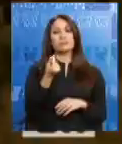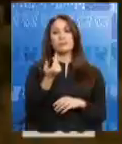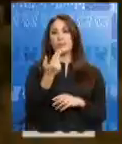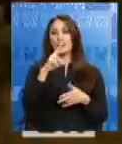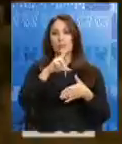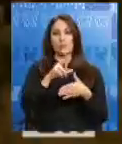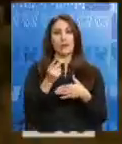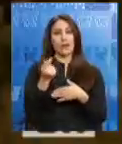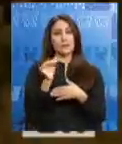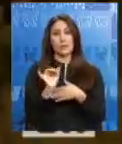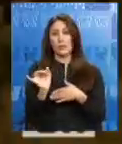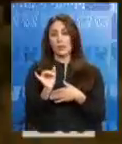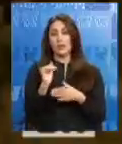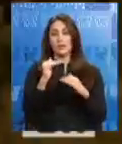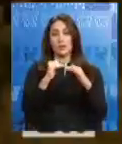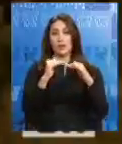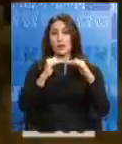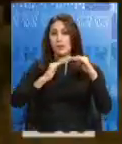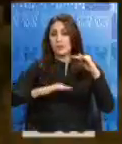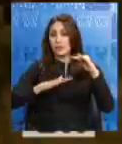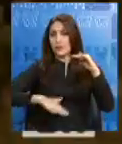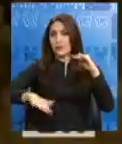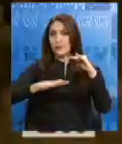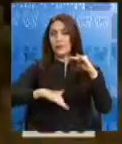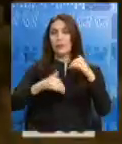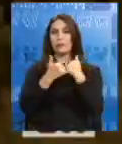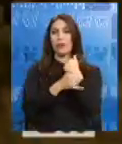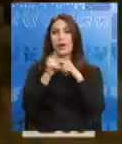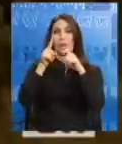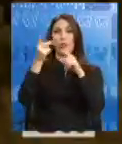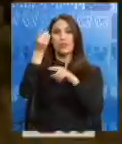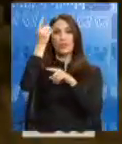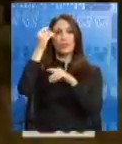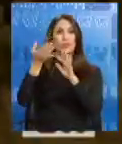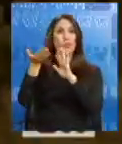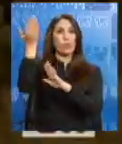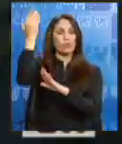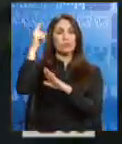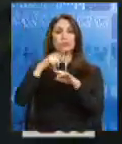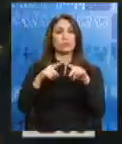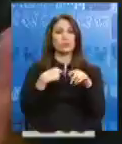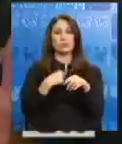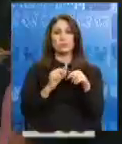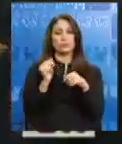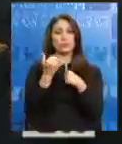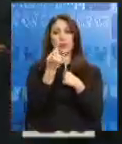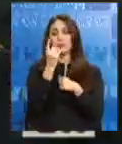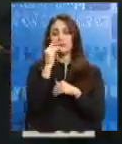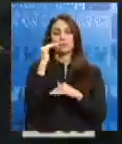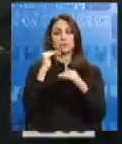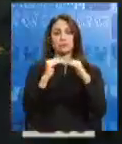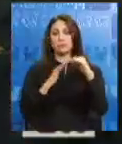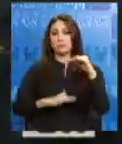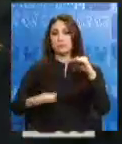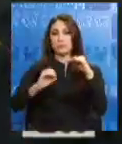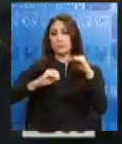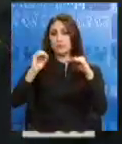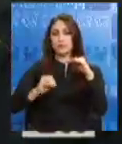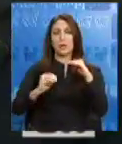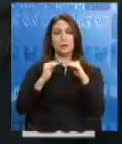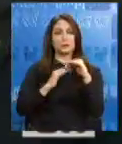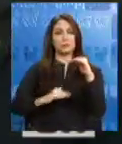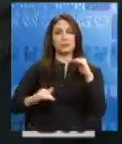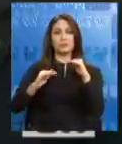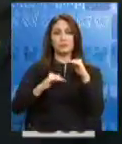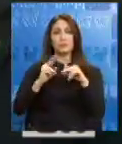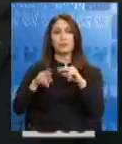América Latina, muy por debajo al de los países desarrollados, por debajo del promedio histórico